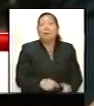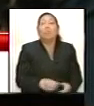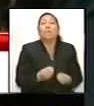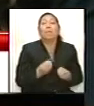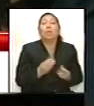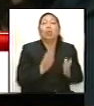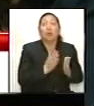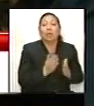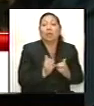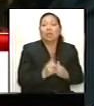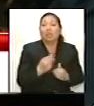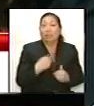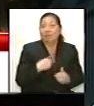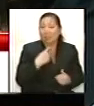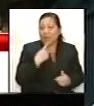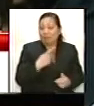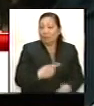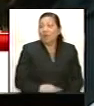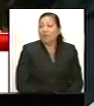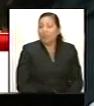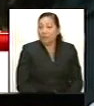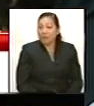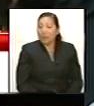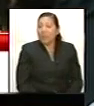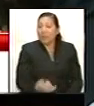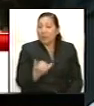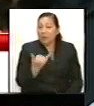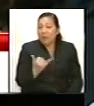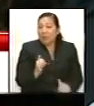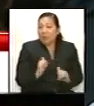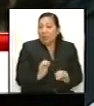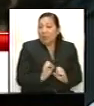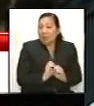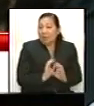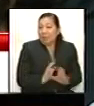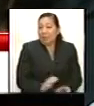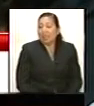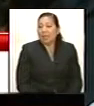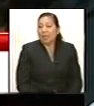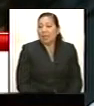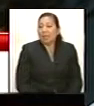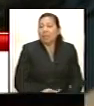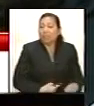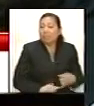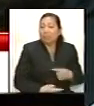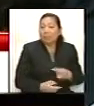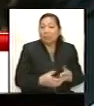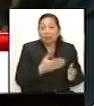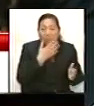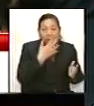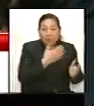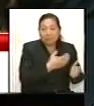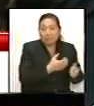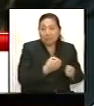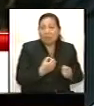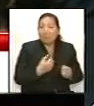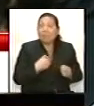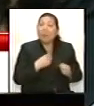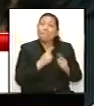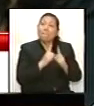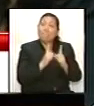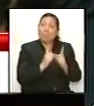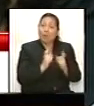previa coordinación que nos habían informado. Hoy queda claro que no, que lo ven en este caso secuestros. Entonces, mi consulta